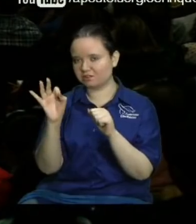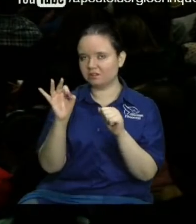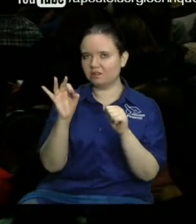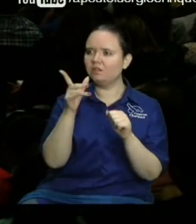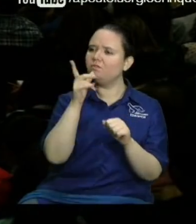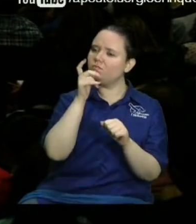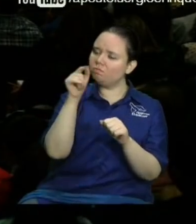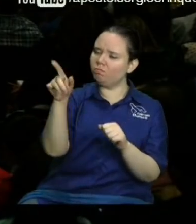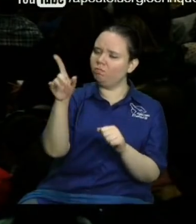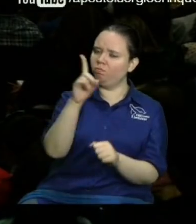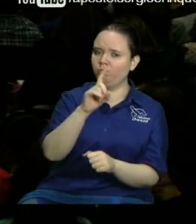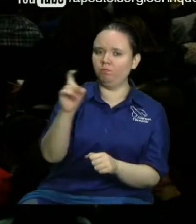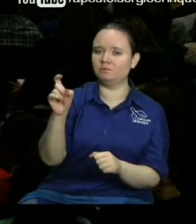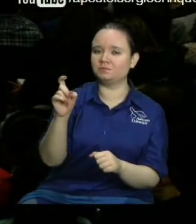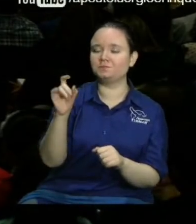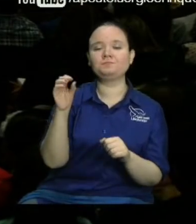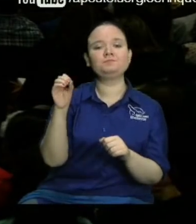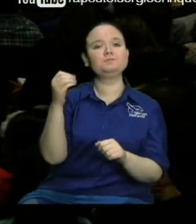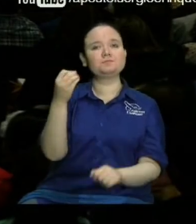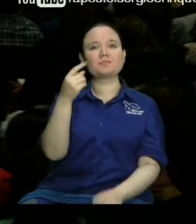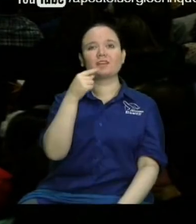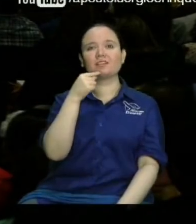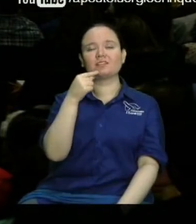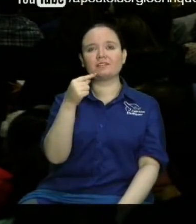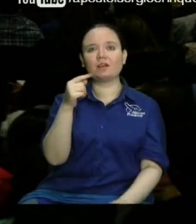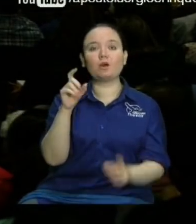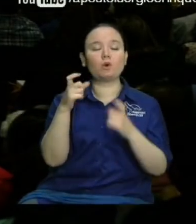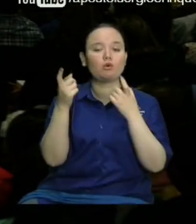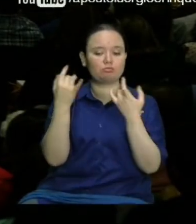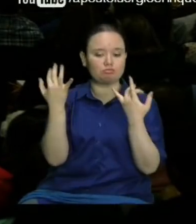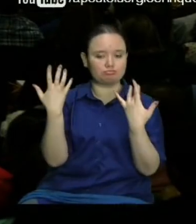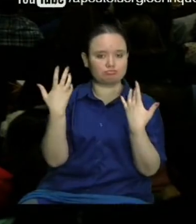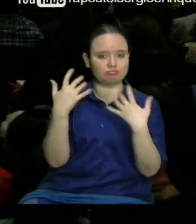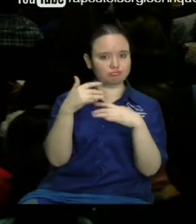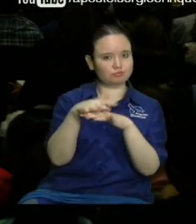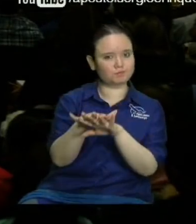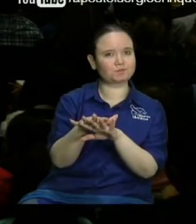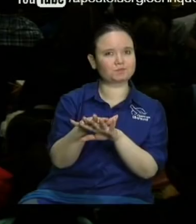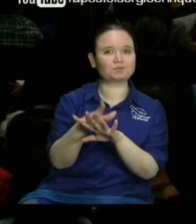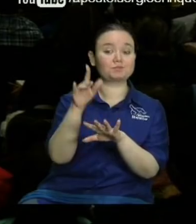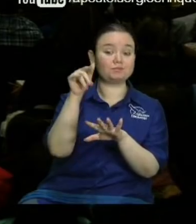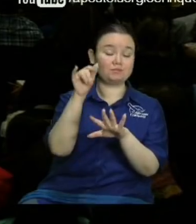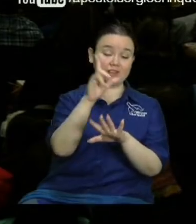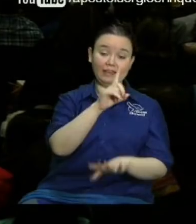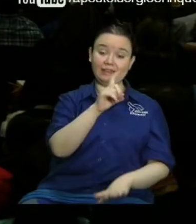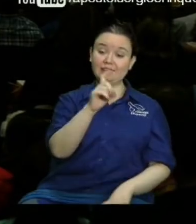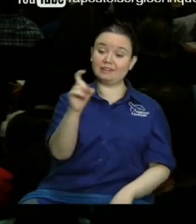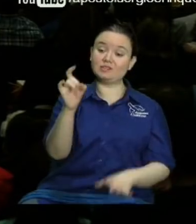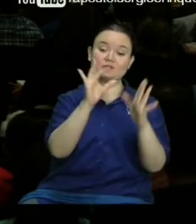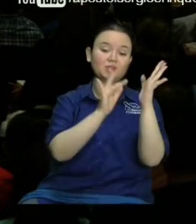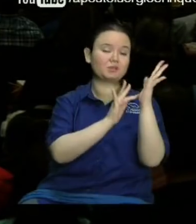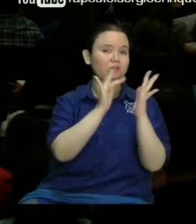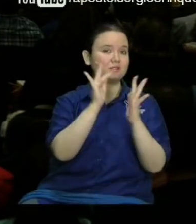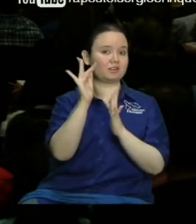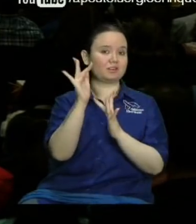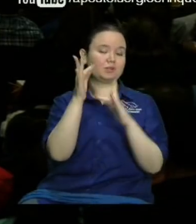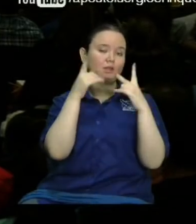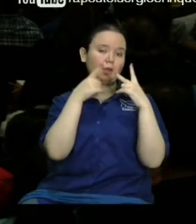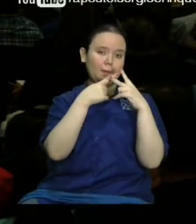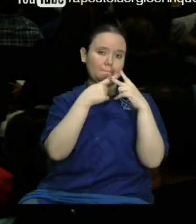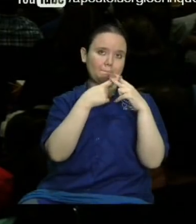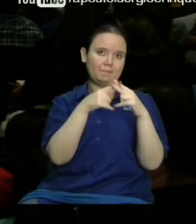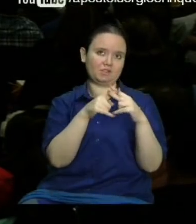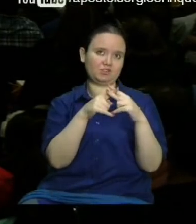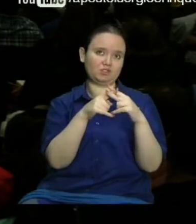esa generación que vio cómo... ¿cómo metemos ahí esa generación? La generación de Jesús comenzó desde